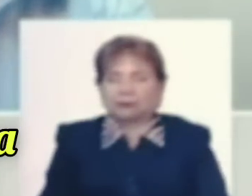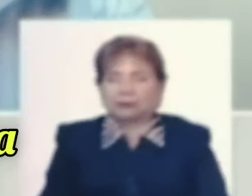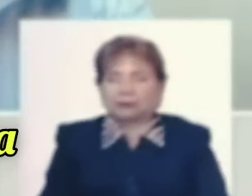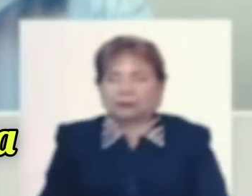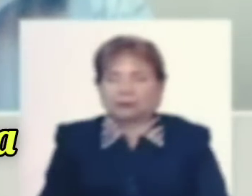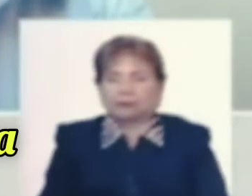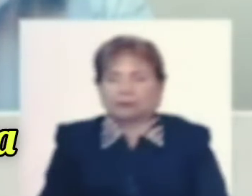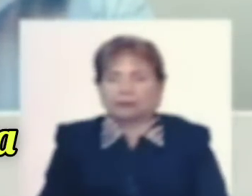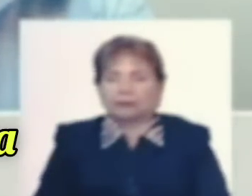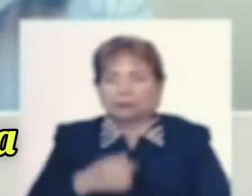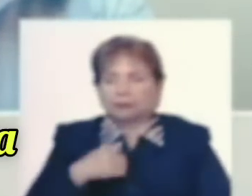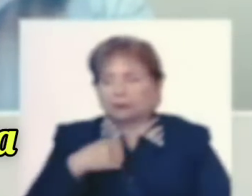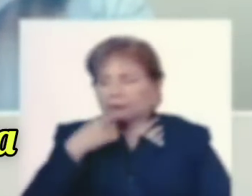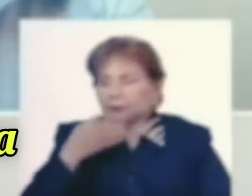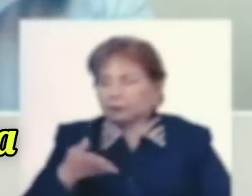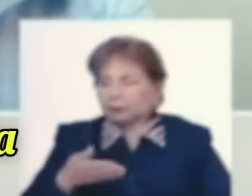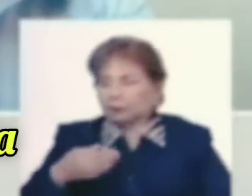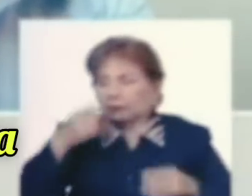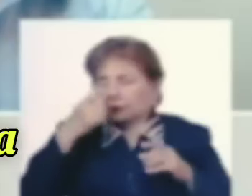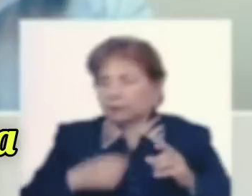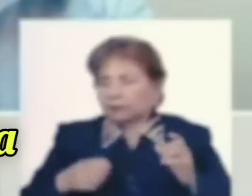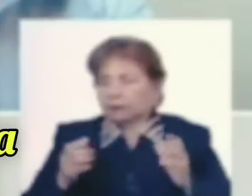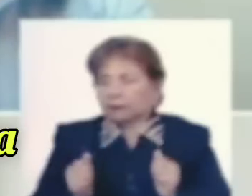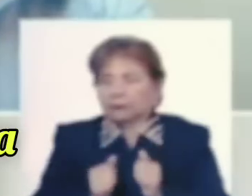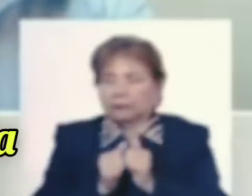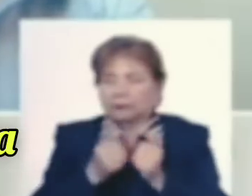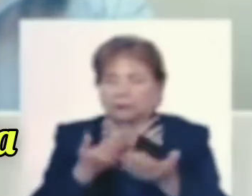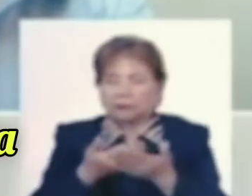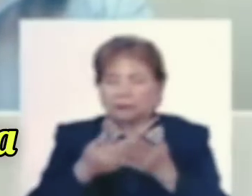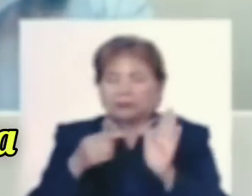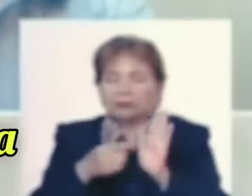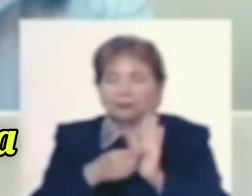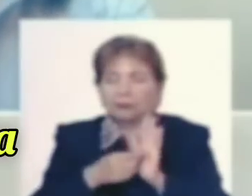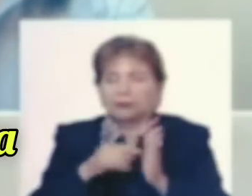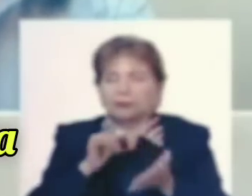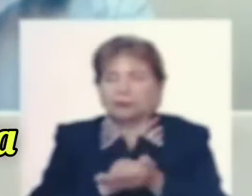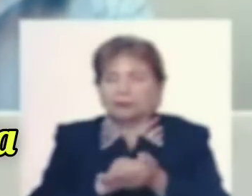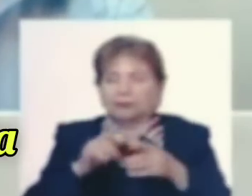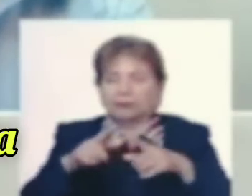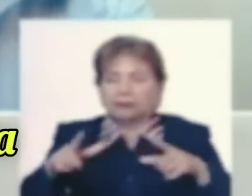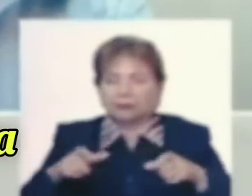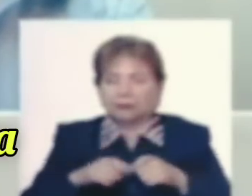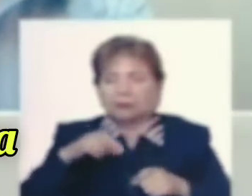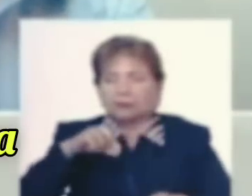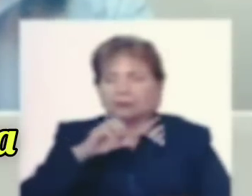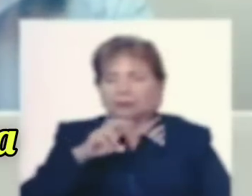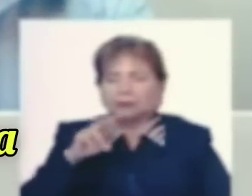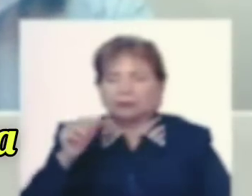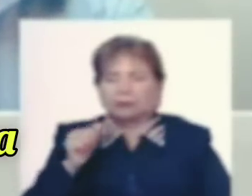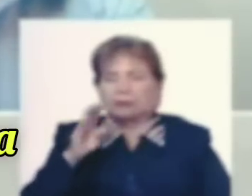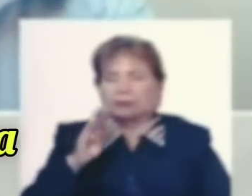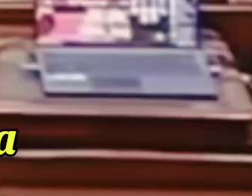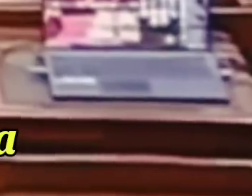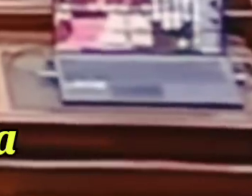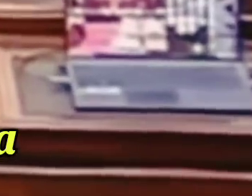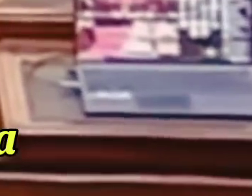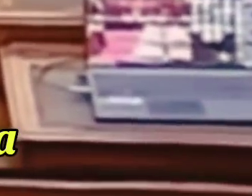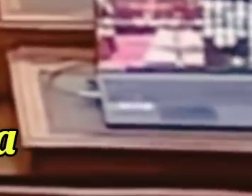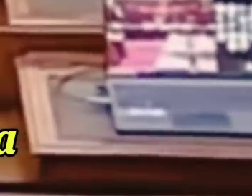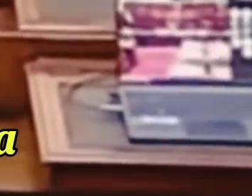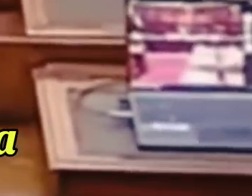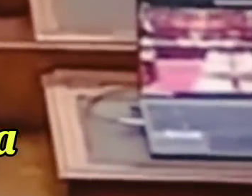una notificación que esta audiencia sea de carácter presencial, inclusive indicando la sala Raúl Porras Barrenechea para el día de hoy.